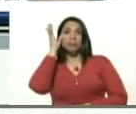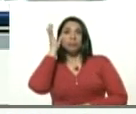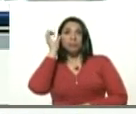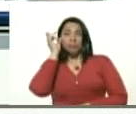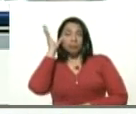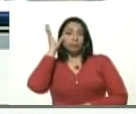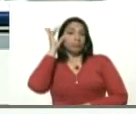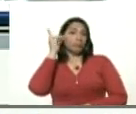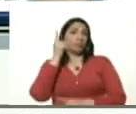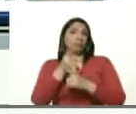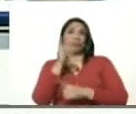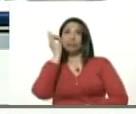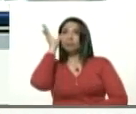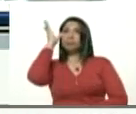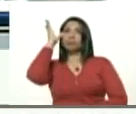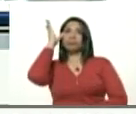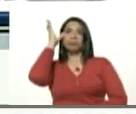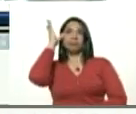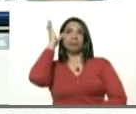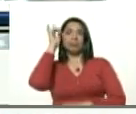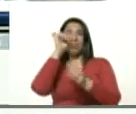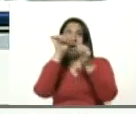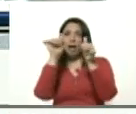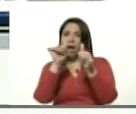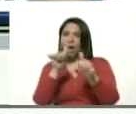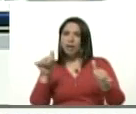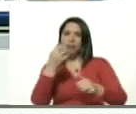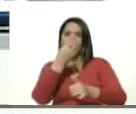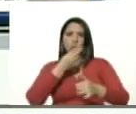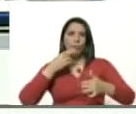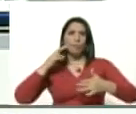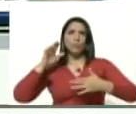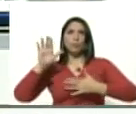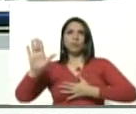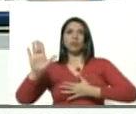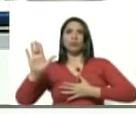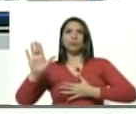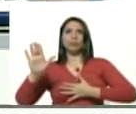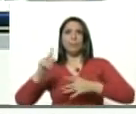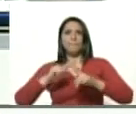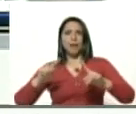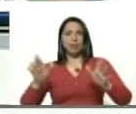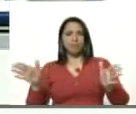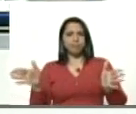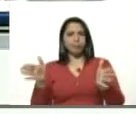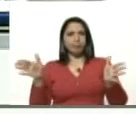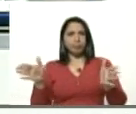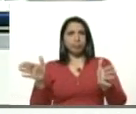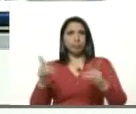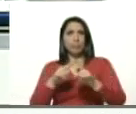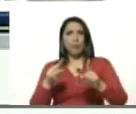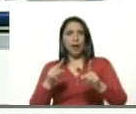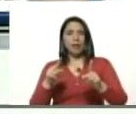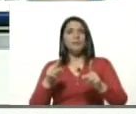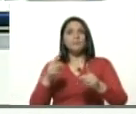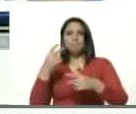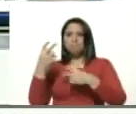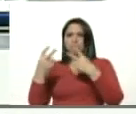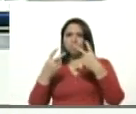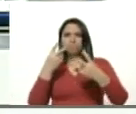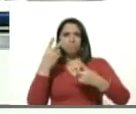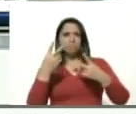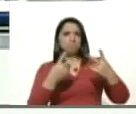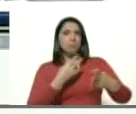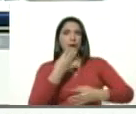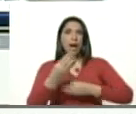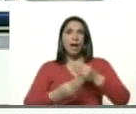crear y crear en el arte, en el compromiso, para animar, para recrear, para